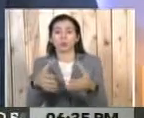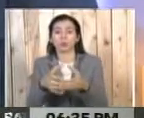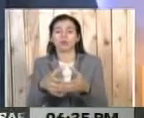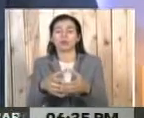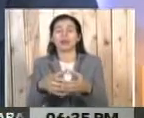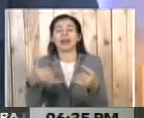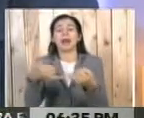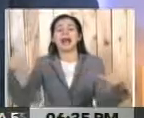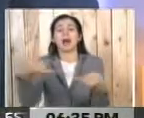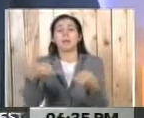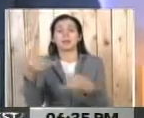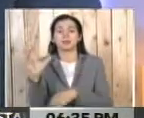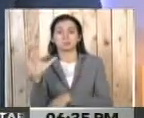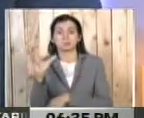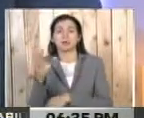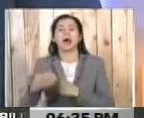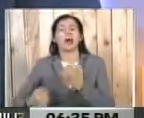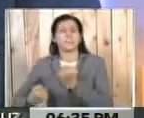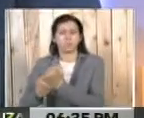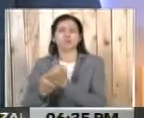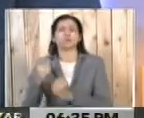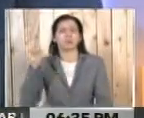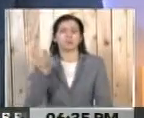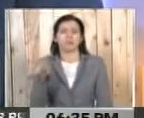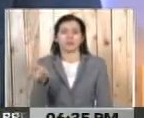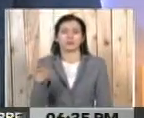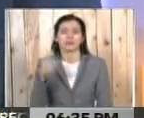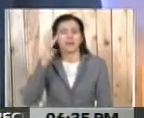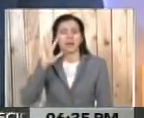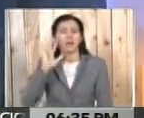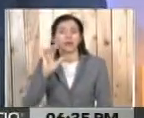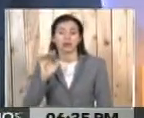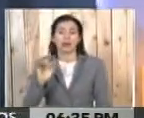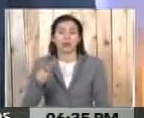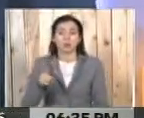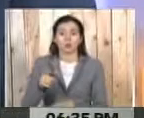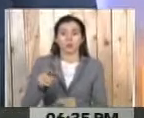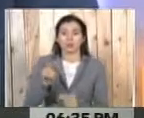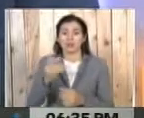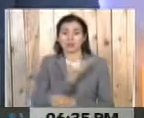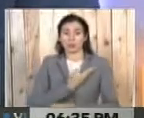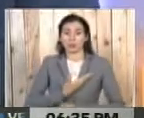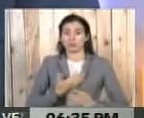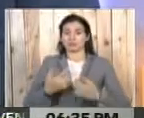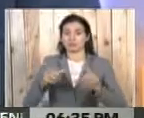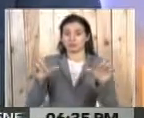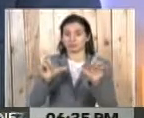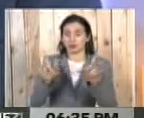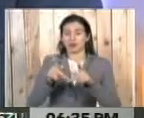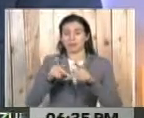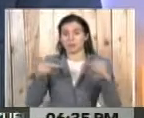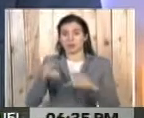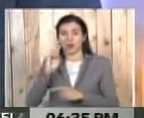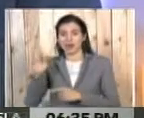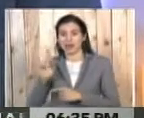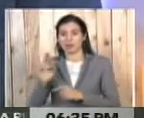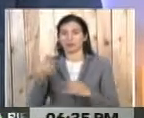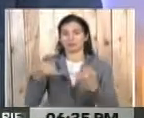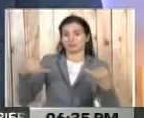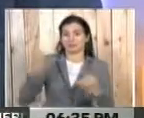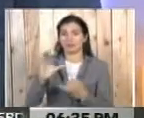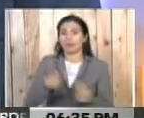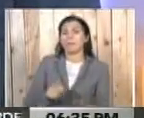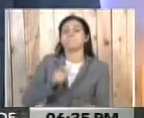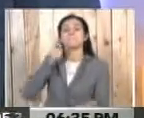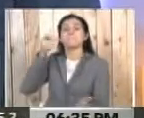los financistas de estos diputados. Yo creo que es una ley pagada o comprada, como quieras decir. Creo que es vergonzoso que la Asamblea Nacional se preste